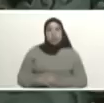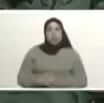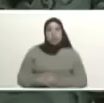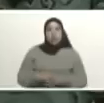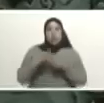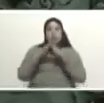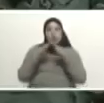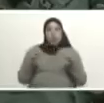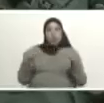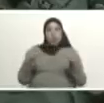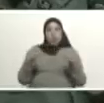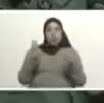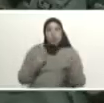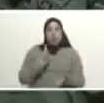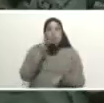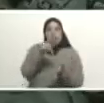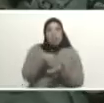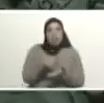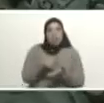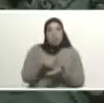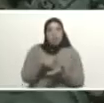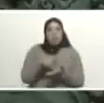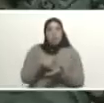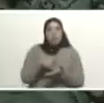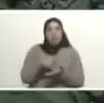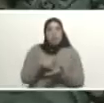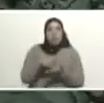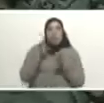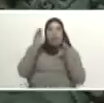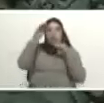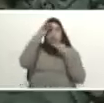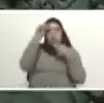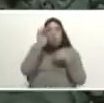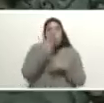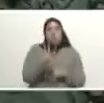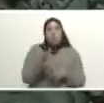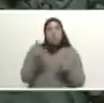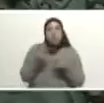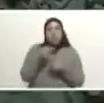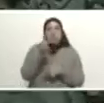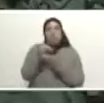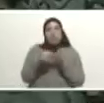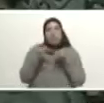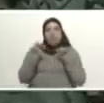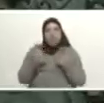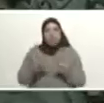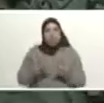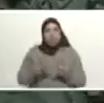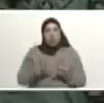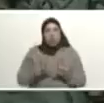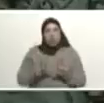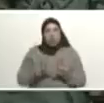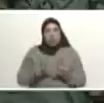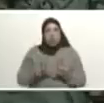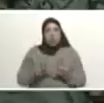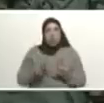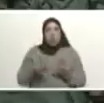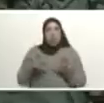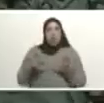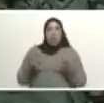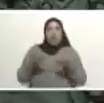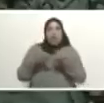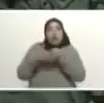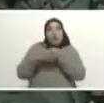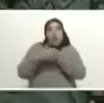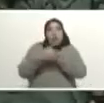Todos los participantes en el atentado del 4 de agosto del 2018 están convictos